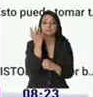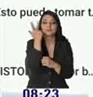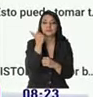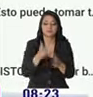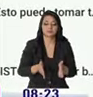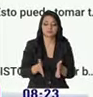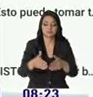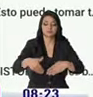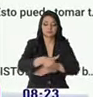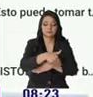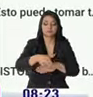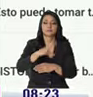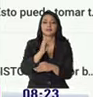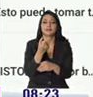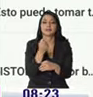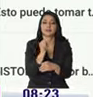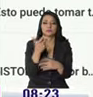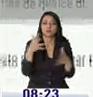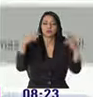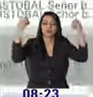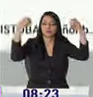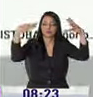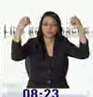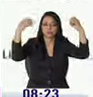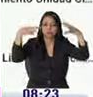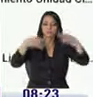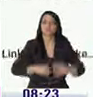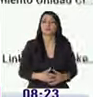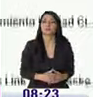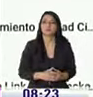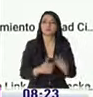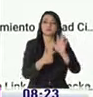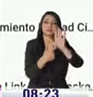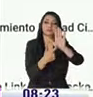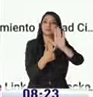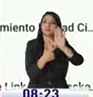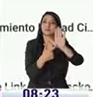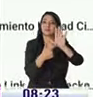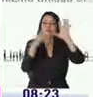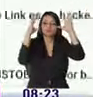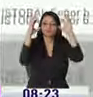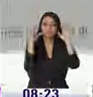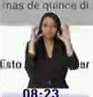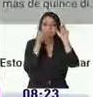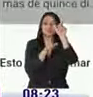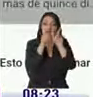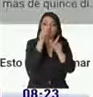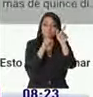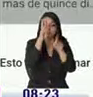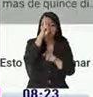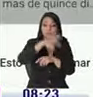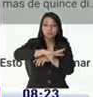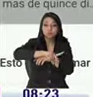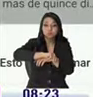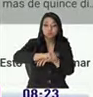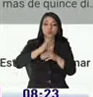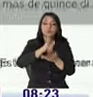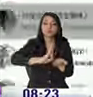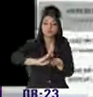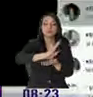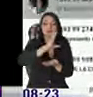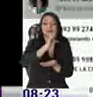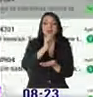el lazo. No existe alumbrado público. Mire, así está. Y los pisos hacen de las suyas. Esto es en las casas. Hipólito